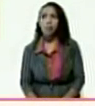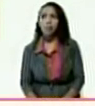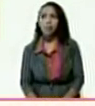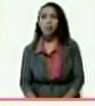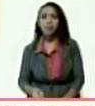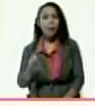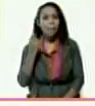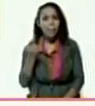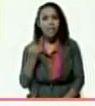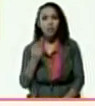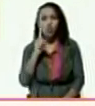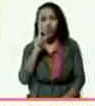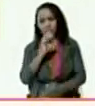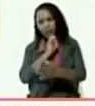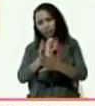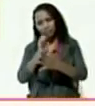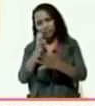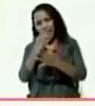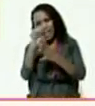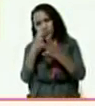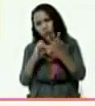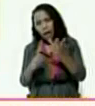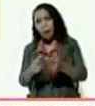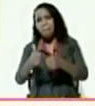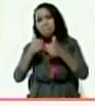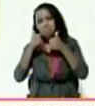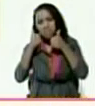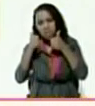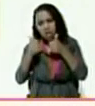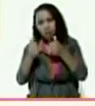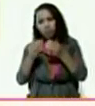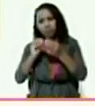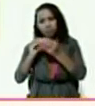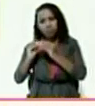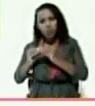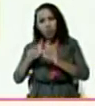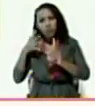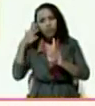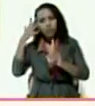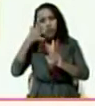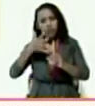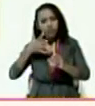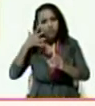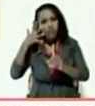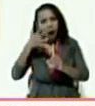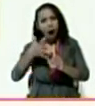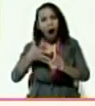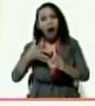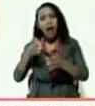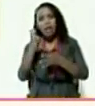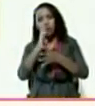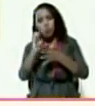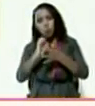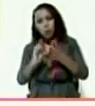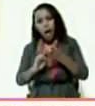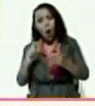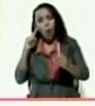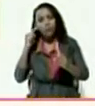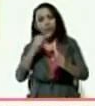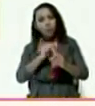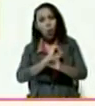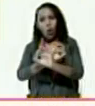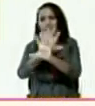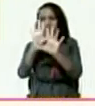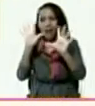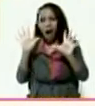Nunca. Una estructura bien cimentada, bien formada, bien estructurada, con objetivos muy